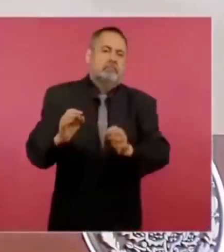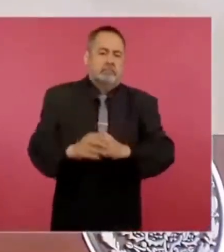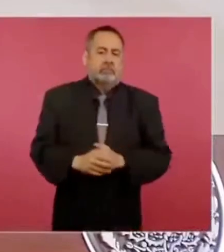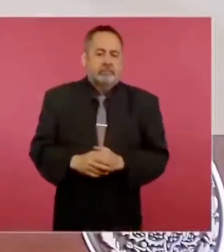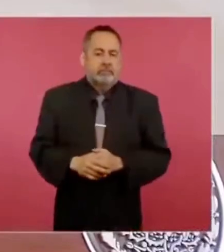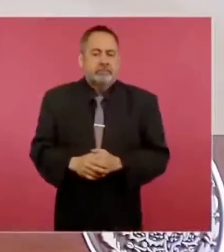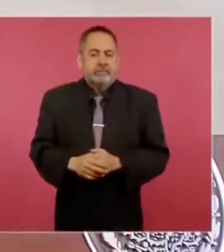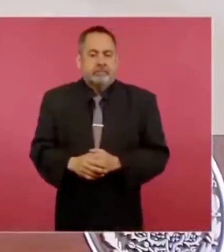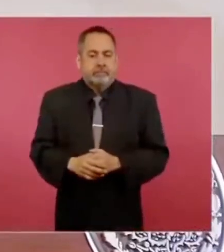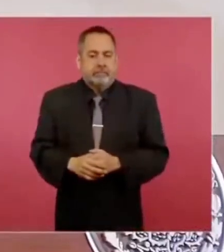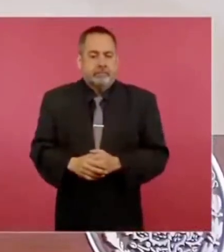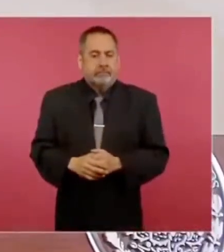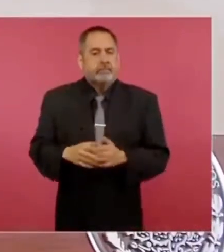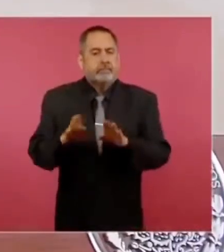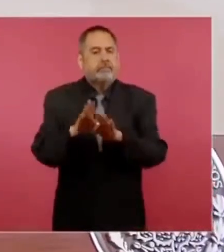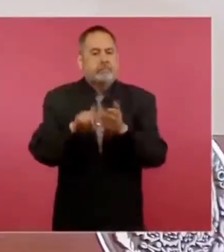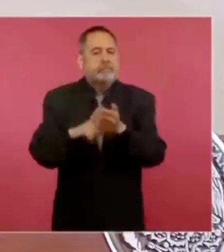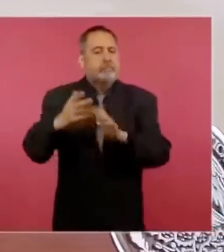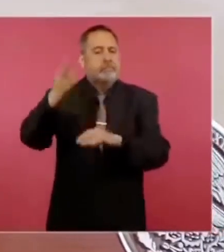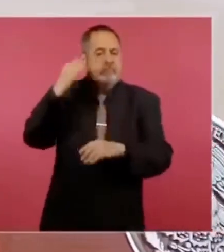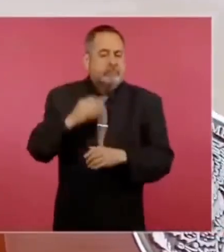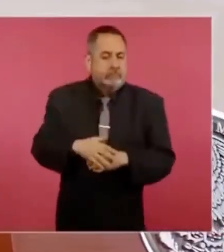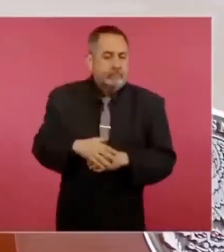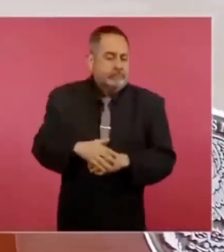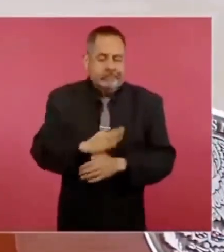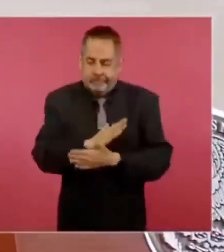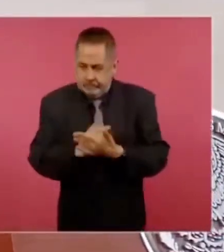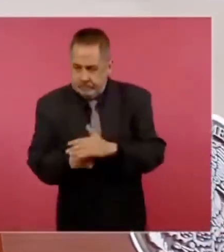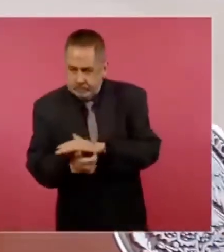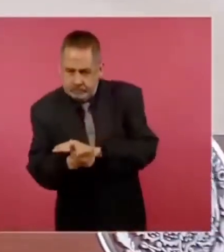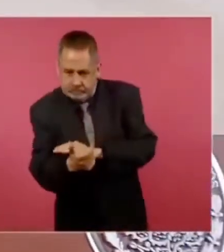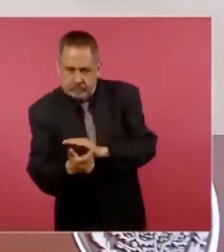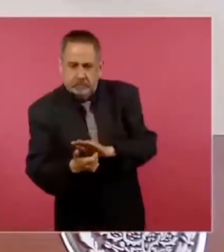Como era antes, entregando moches,